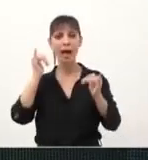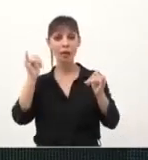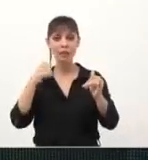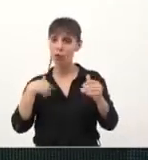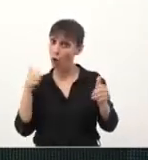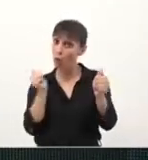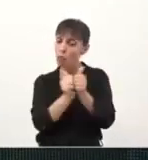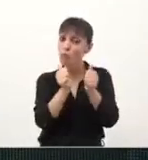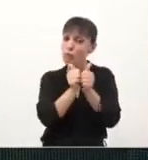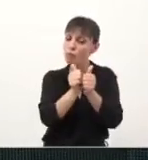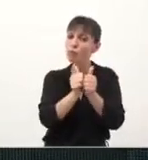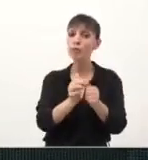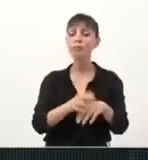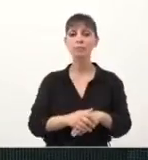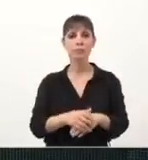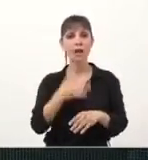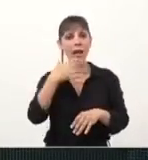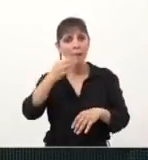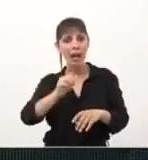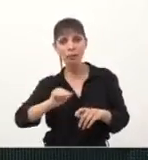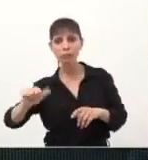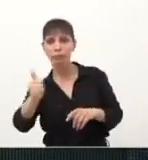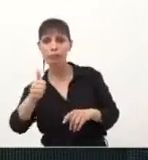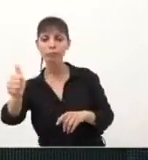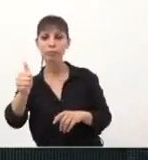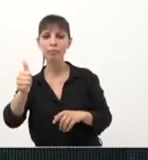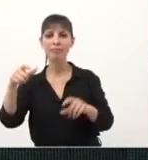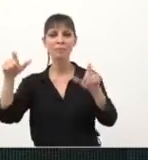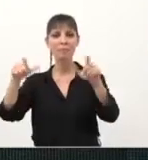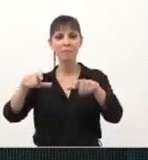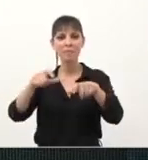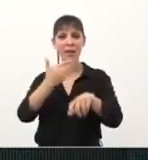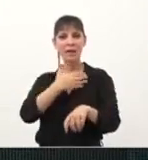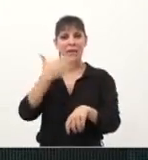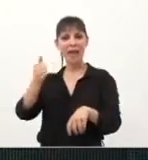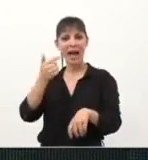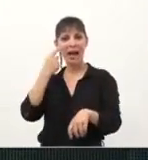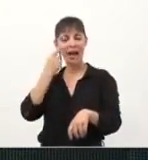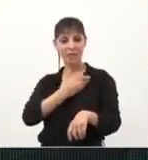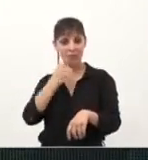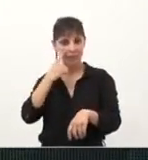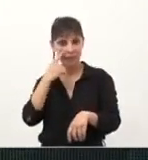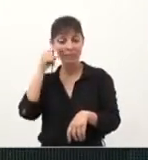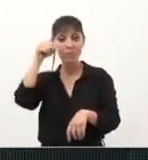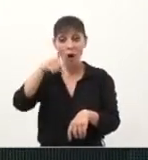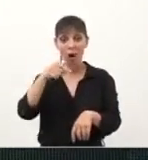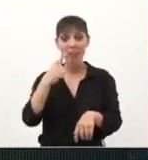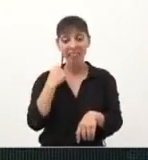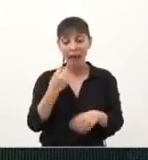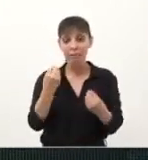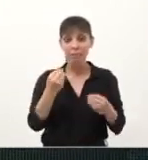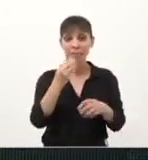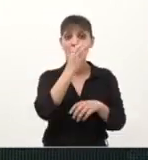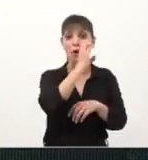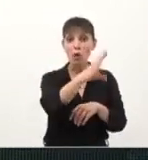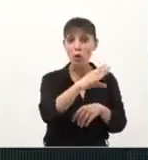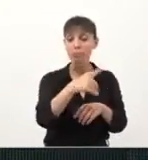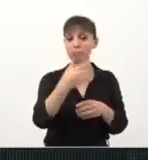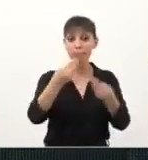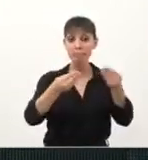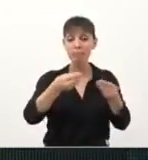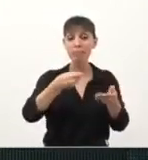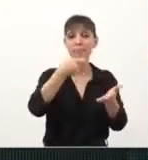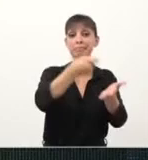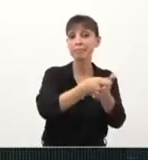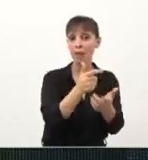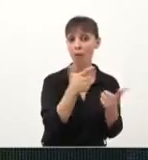Un gran zurdo que iba por afuera, en Fafi. Hoy, esos clubes están siendo desfinanciados. Si